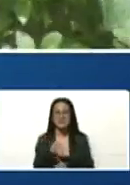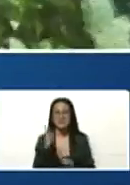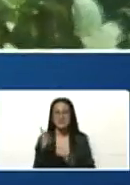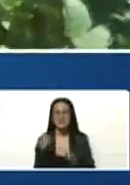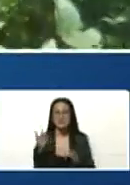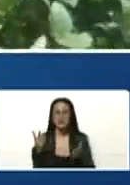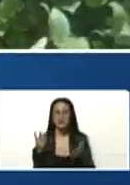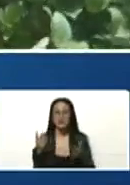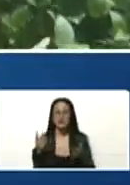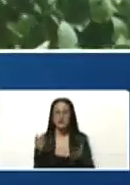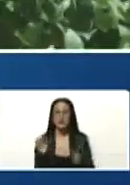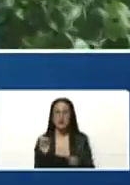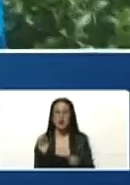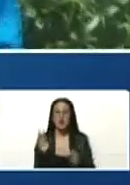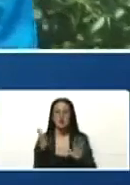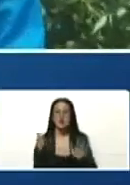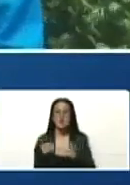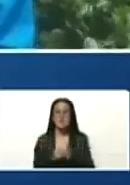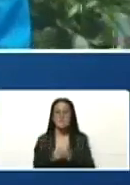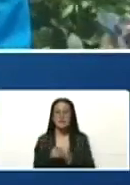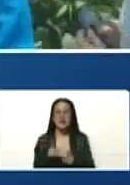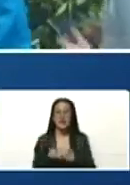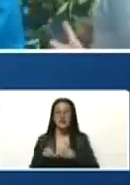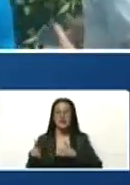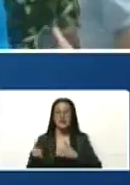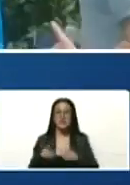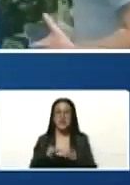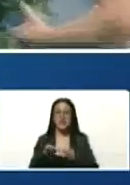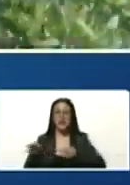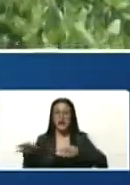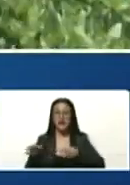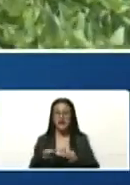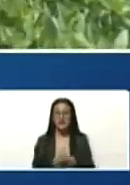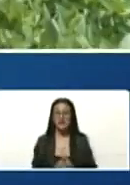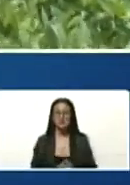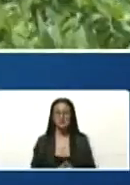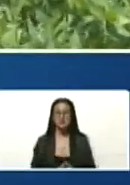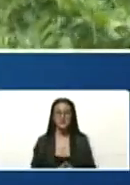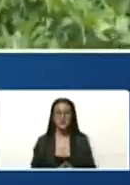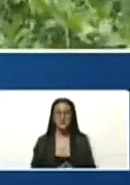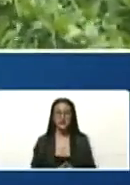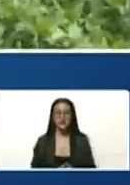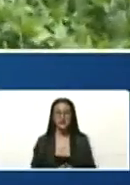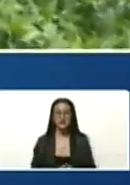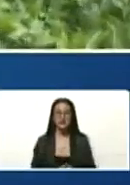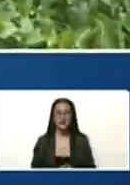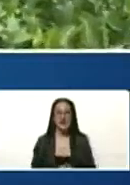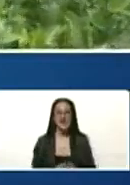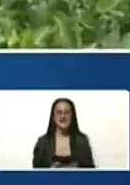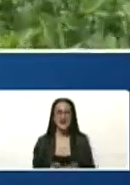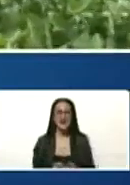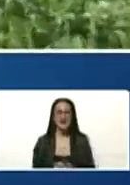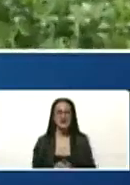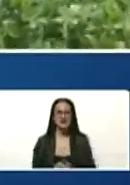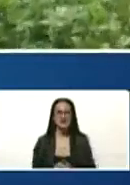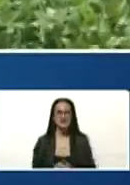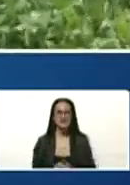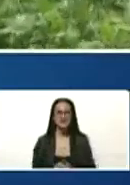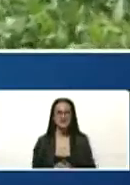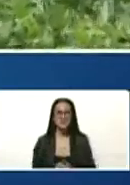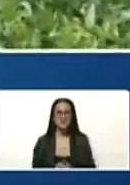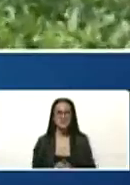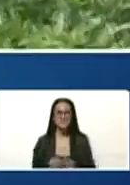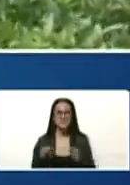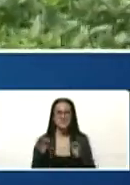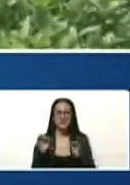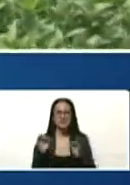mil hectáreas. Contá con ellas, que el estado de Guárico o Monagas seguramente te las